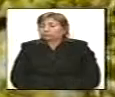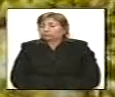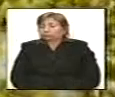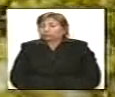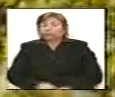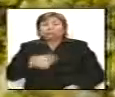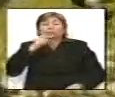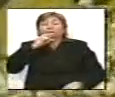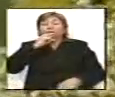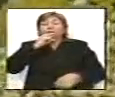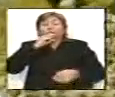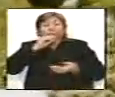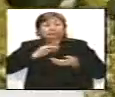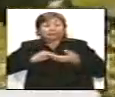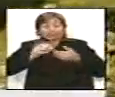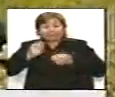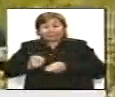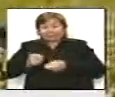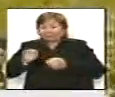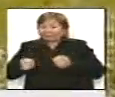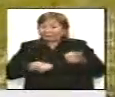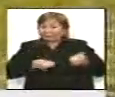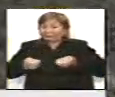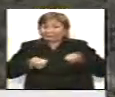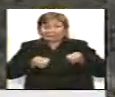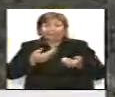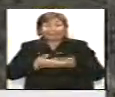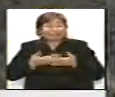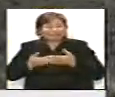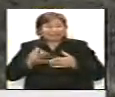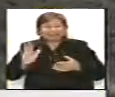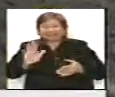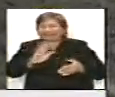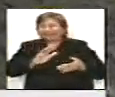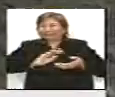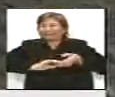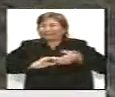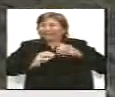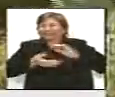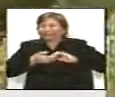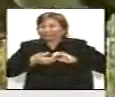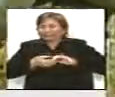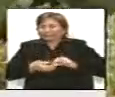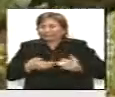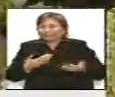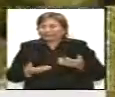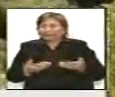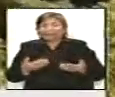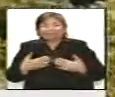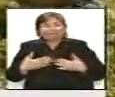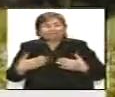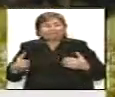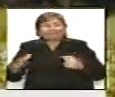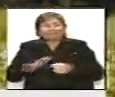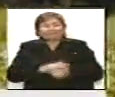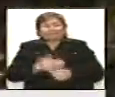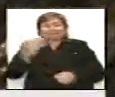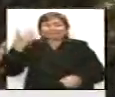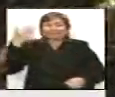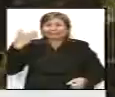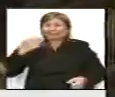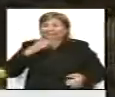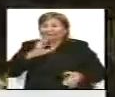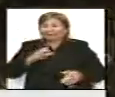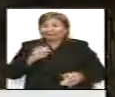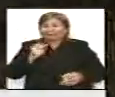La mujer comunera podrá ocupar puestos dirigenciales en su respectiva comunidad gracias a la norma aprobada en el Pleno Agrario del pasado 11